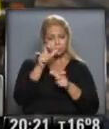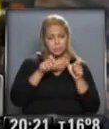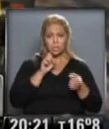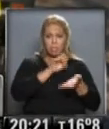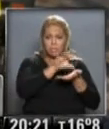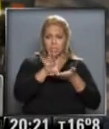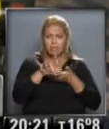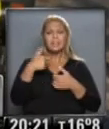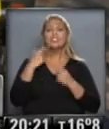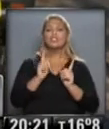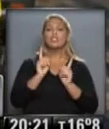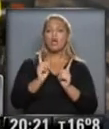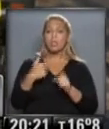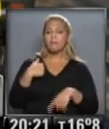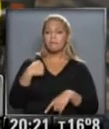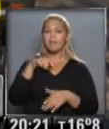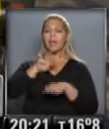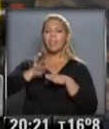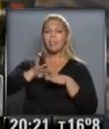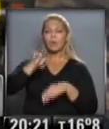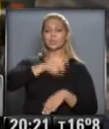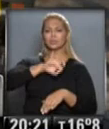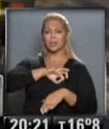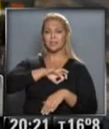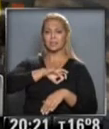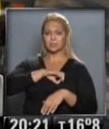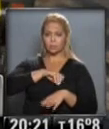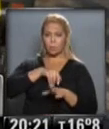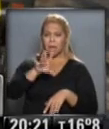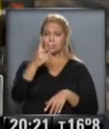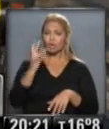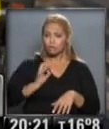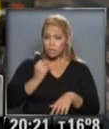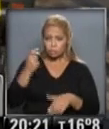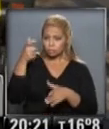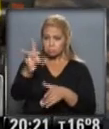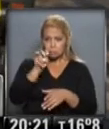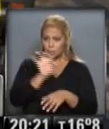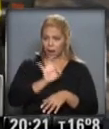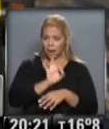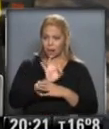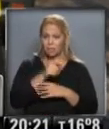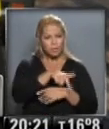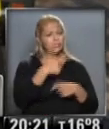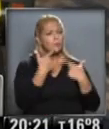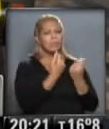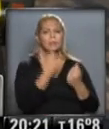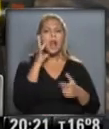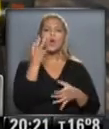trabajadores a quienes deben más de 2 años de sueldo. O sea, es algo insólito realmente. ¿Por qué? Porque han criminalizado un reclamo